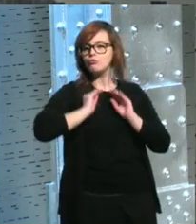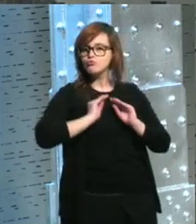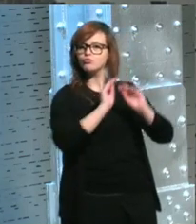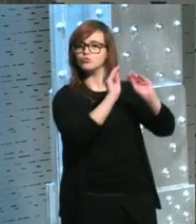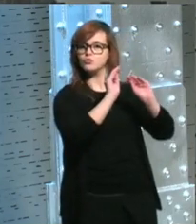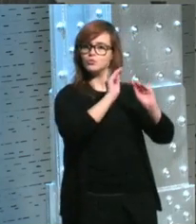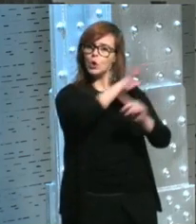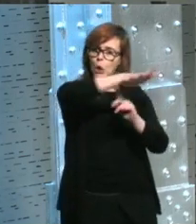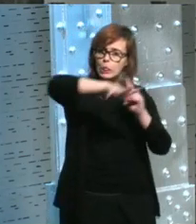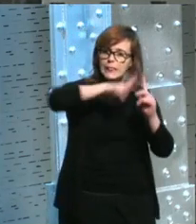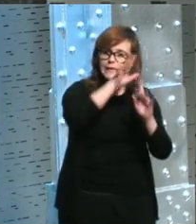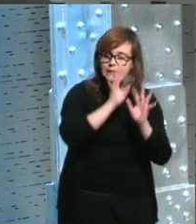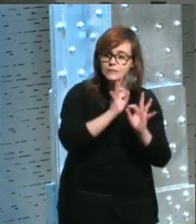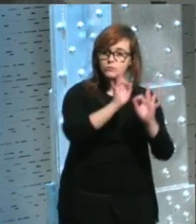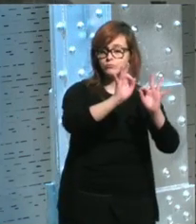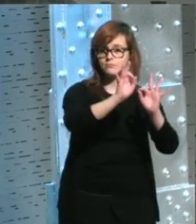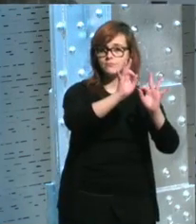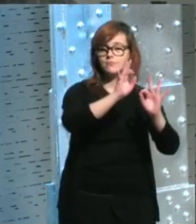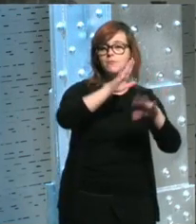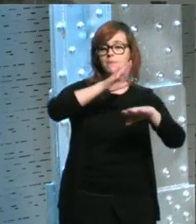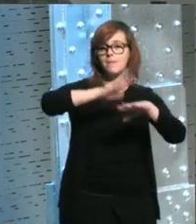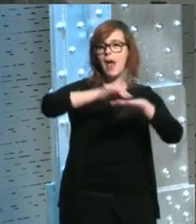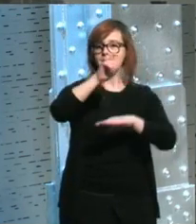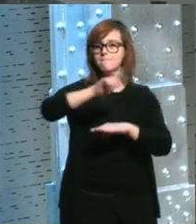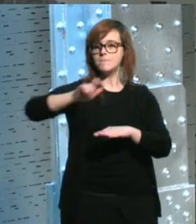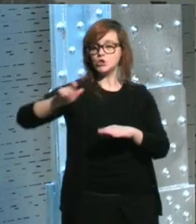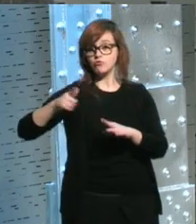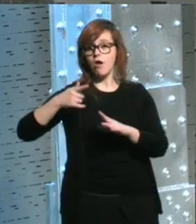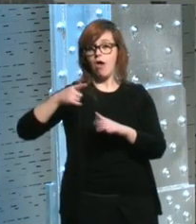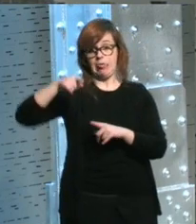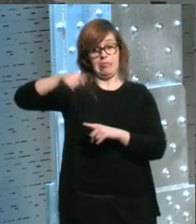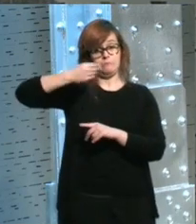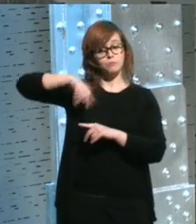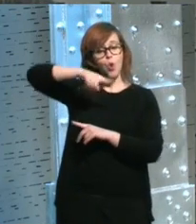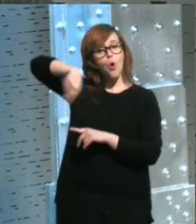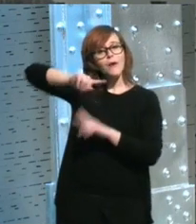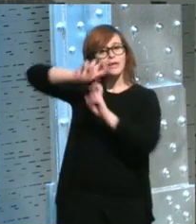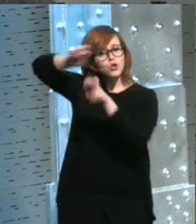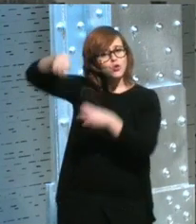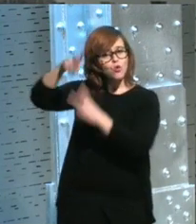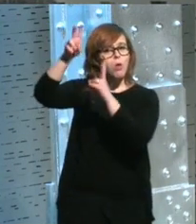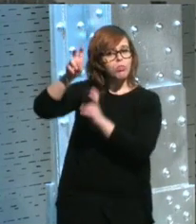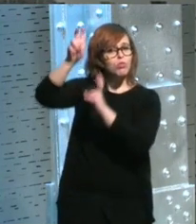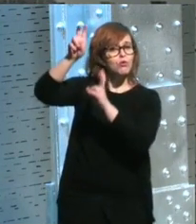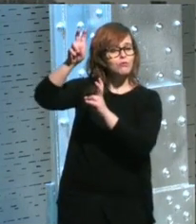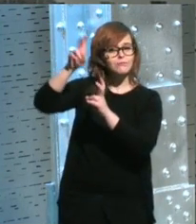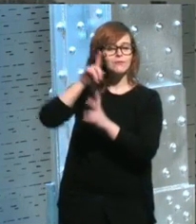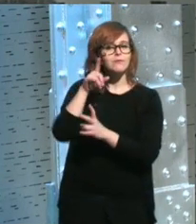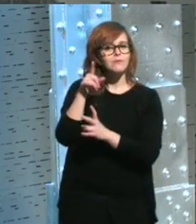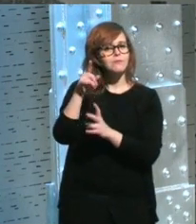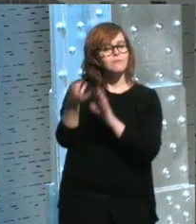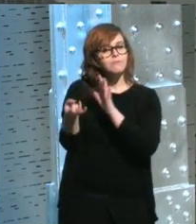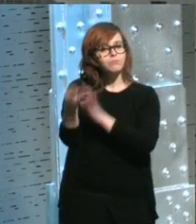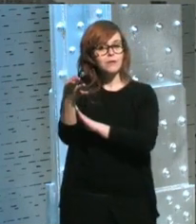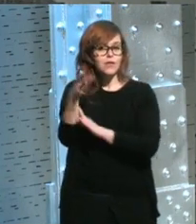contexto, para encontrar las personas que generaban innovación y sobre todo nos ha descubierto algunas tendencias